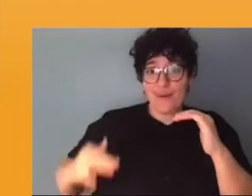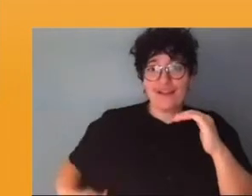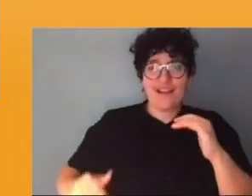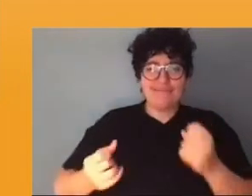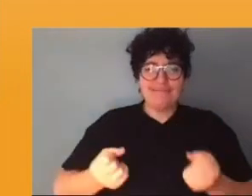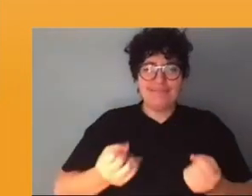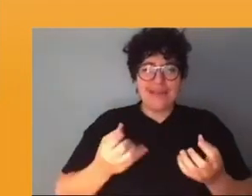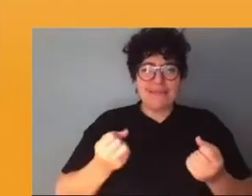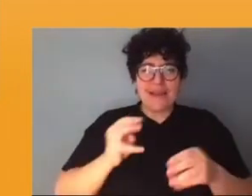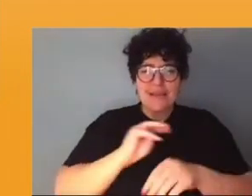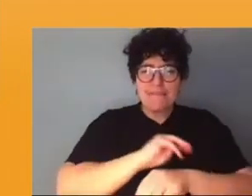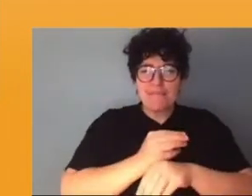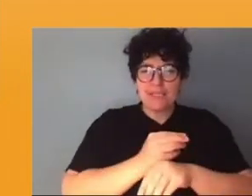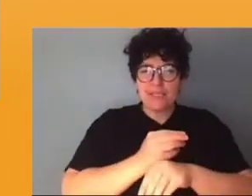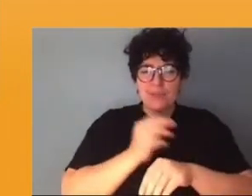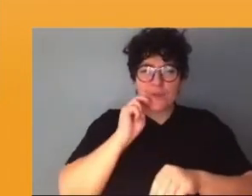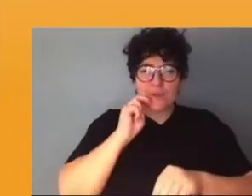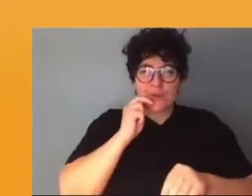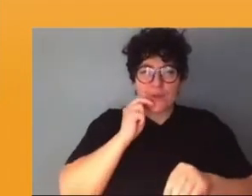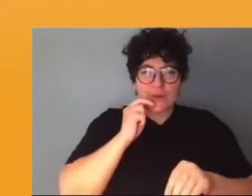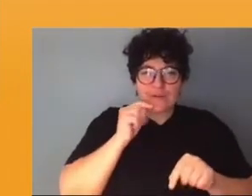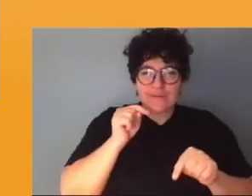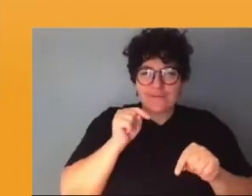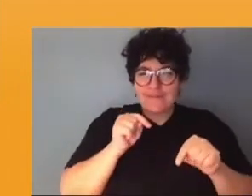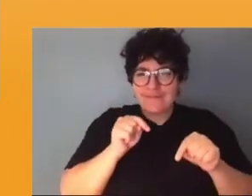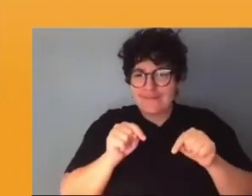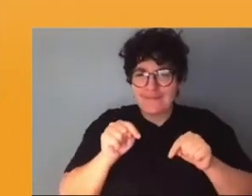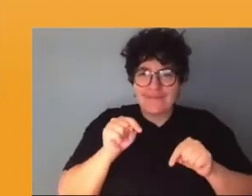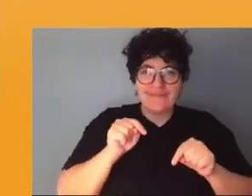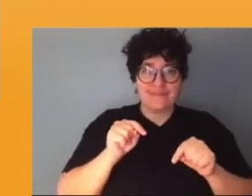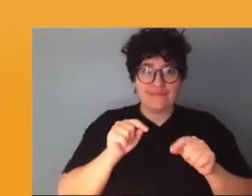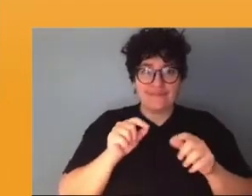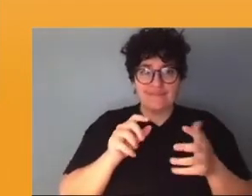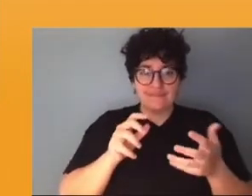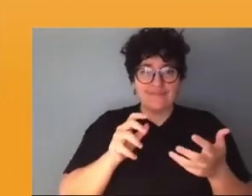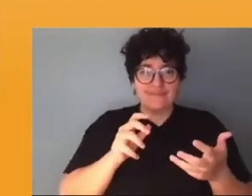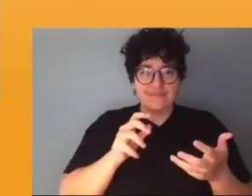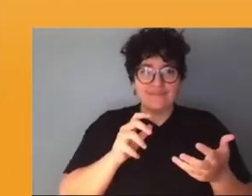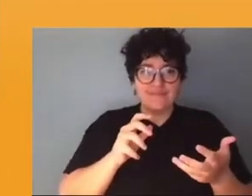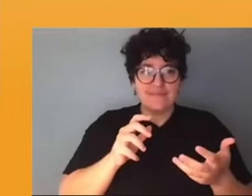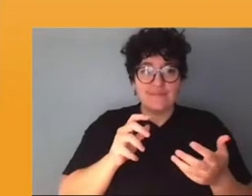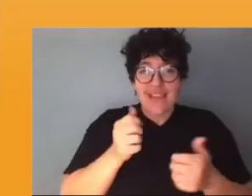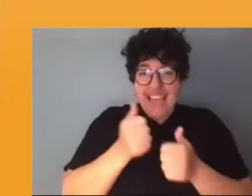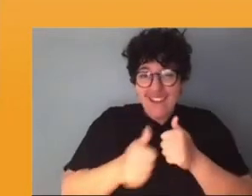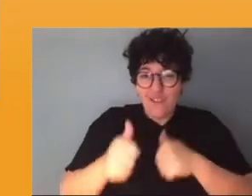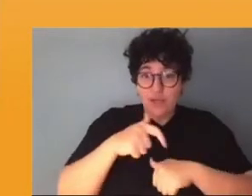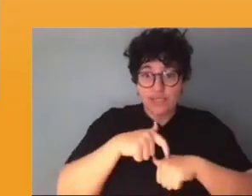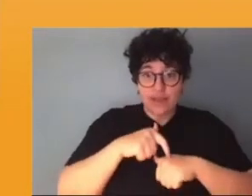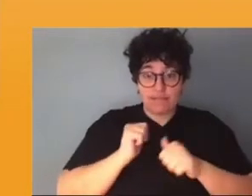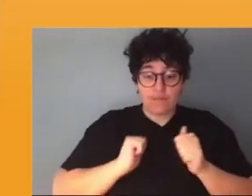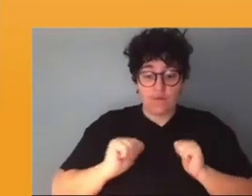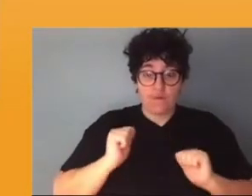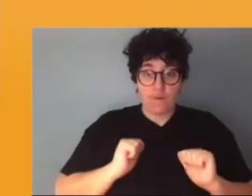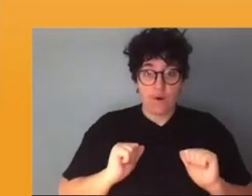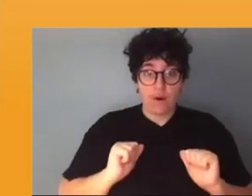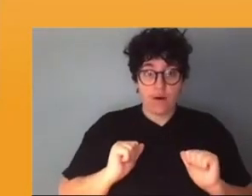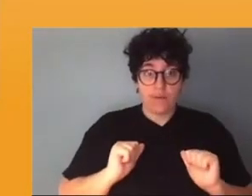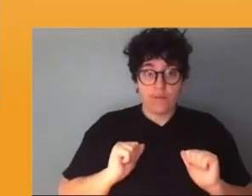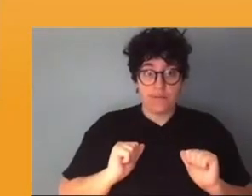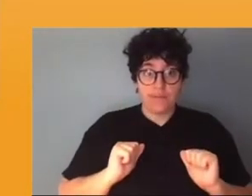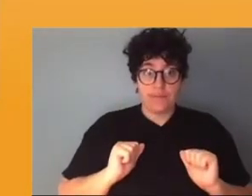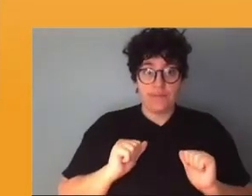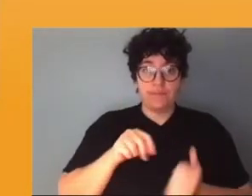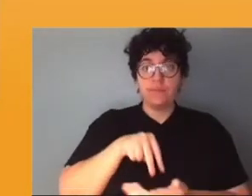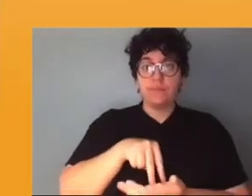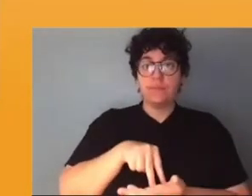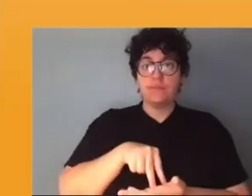que hacemos un performance, tenemos mucha conciencia de todas las partes del cuerpo y qué es